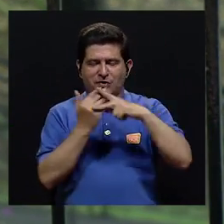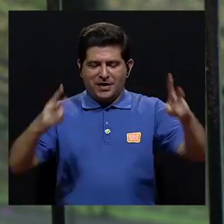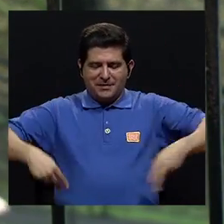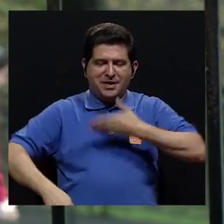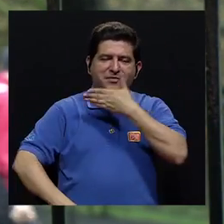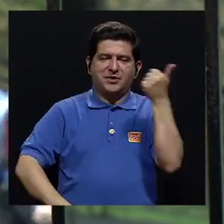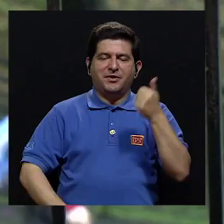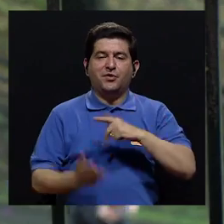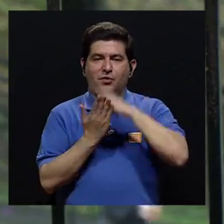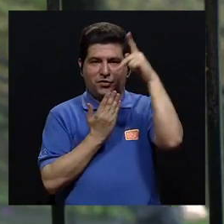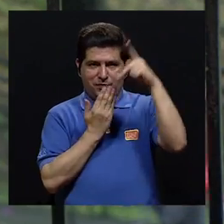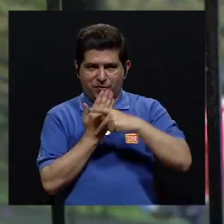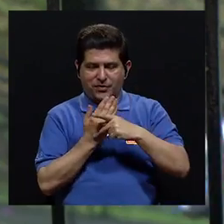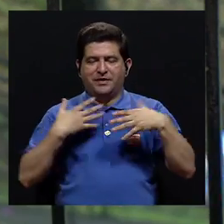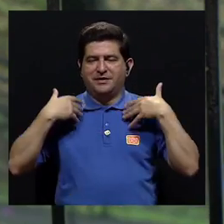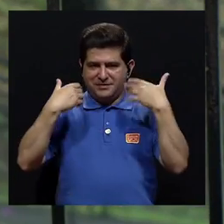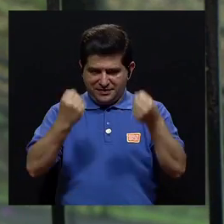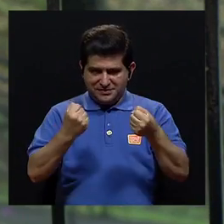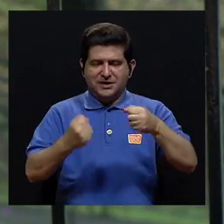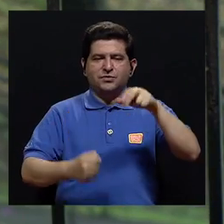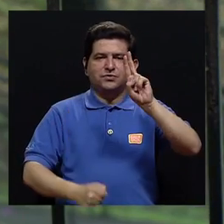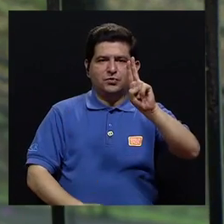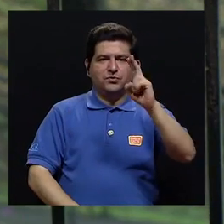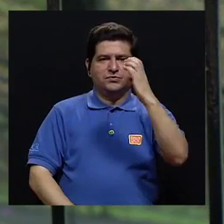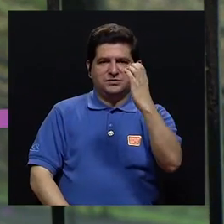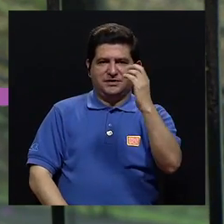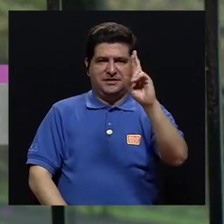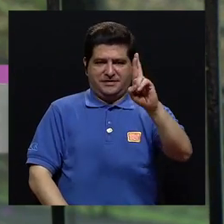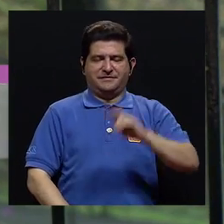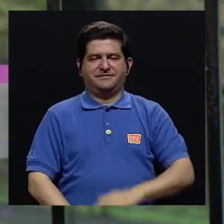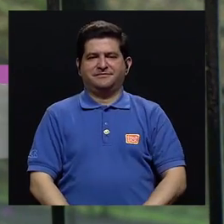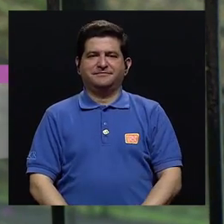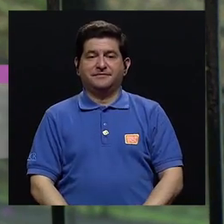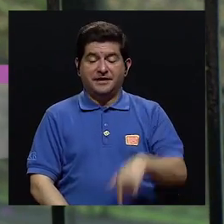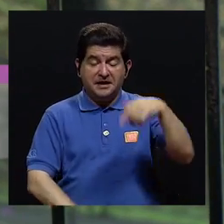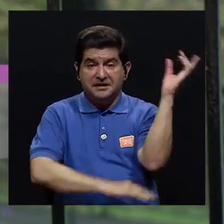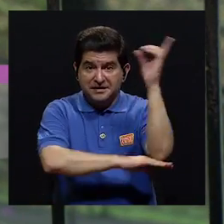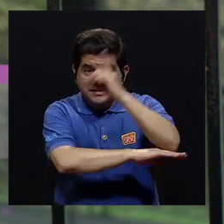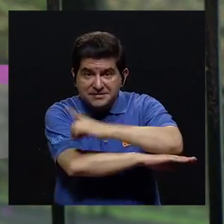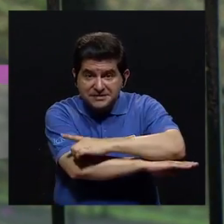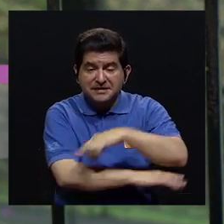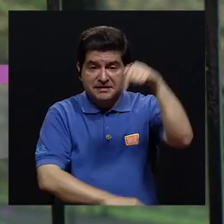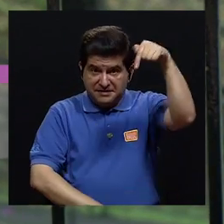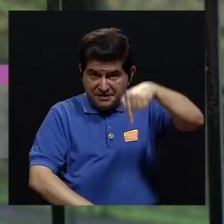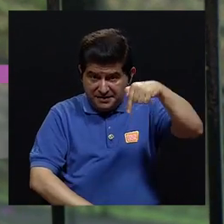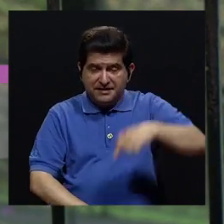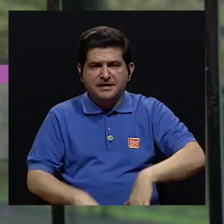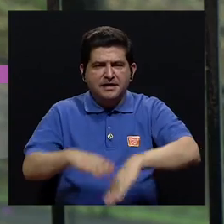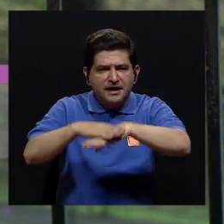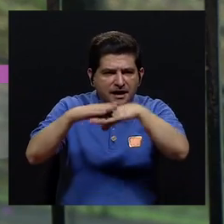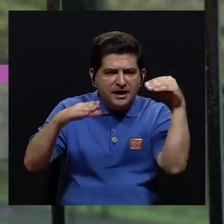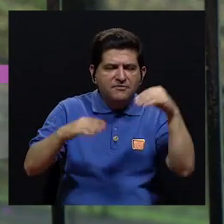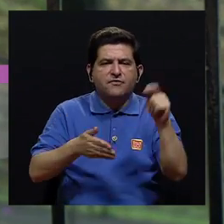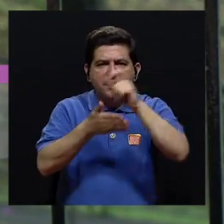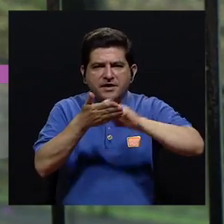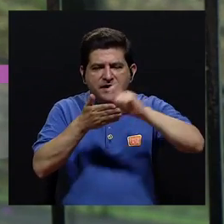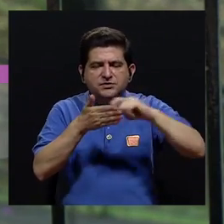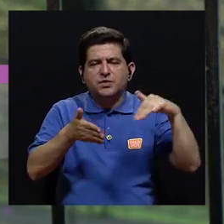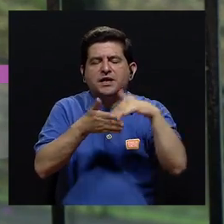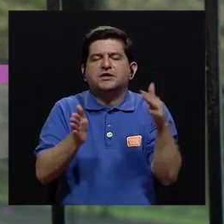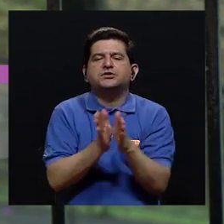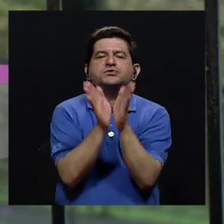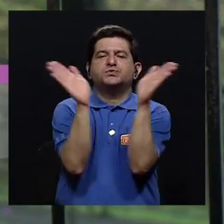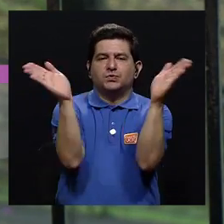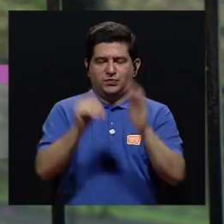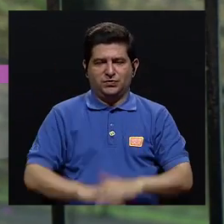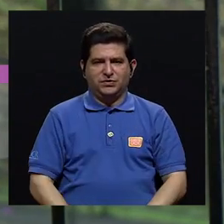Bienvenidas a Vivir Mejor, la telerevista de salud de la Universidad de Costa Rica. El día de hoy nos encontramos en las afueras de la Escuela de